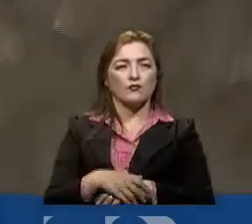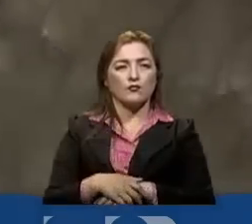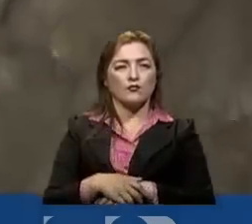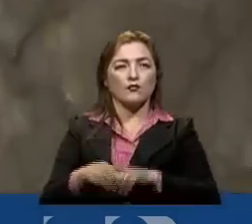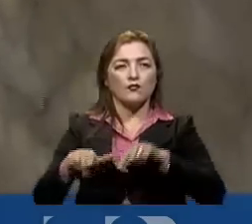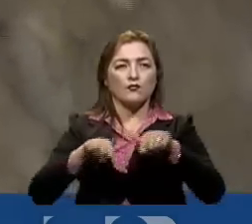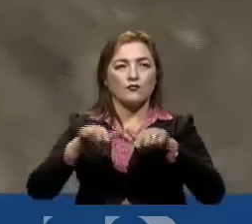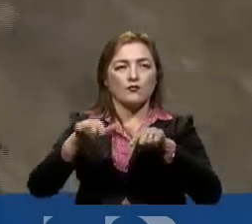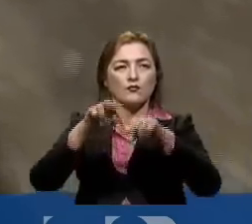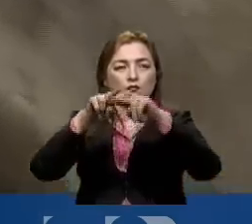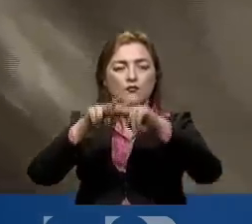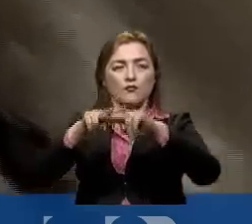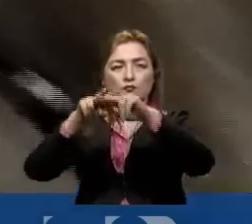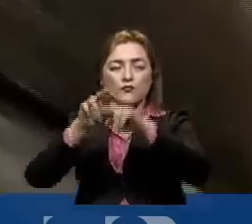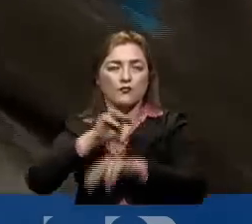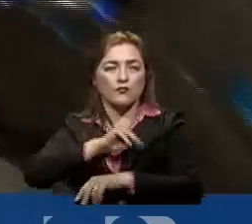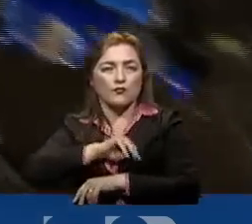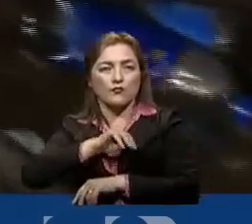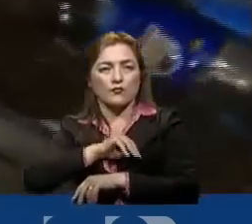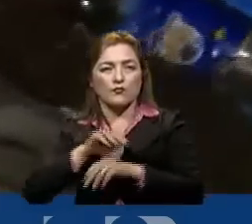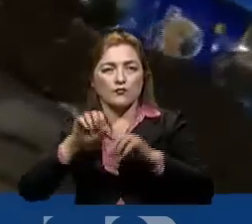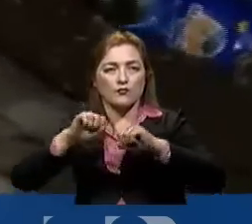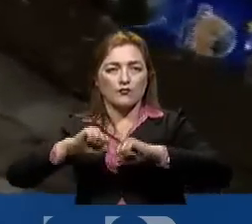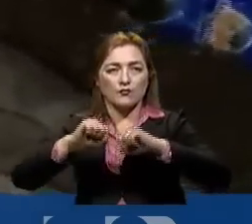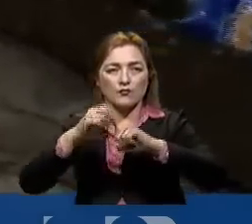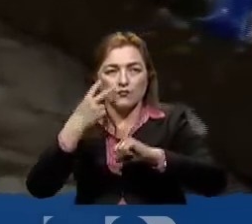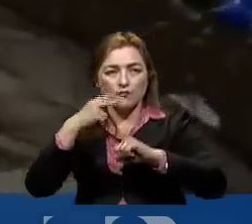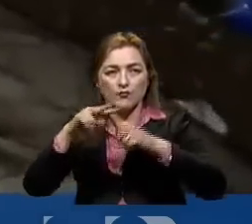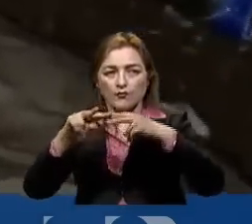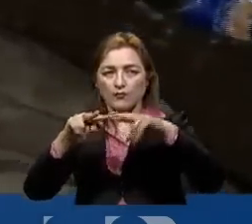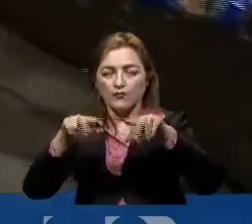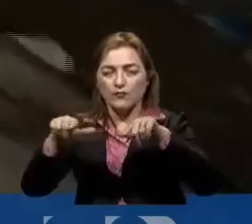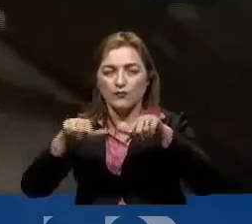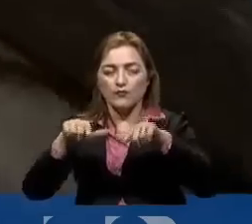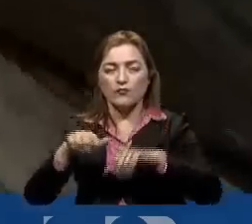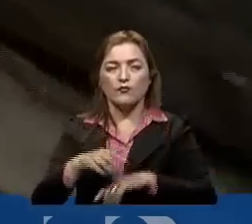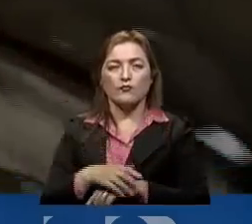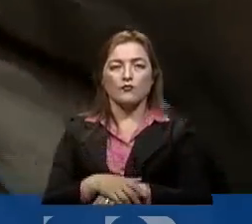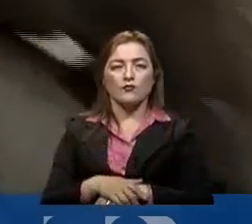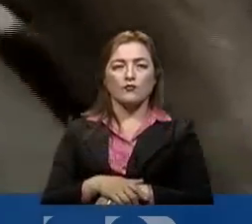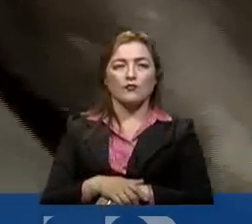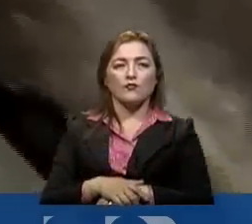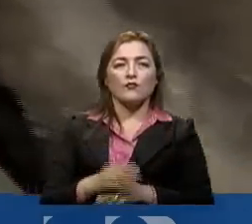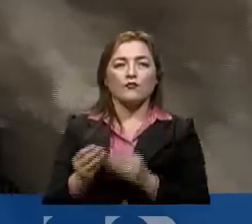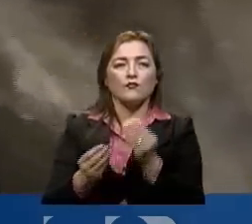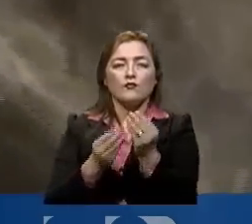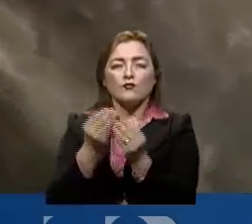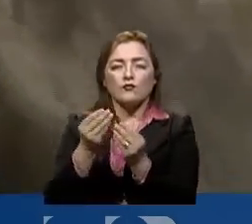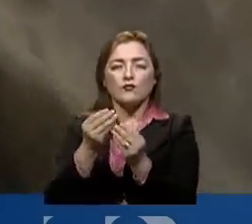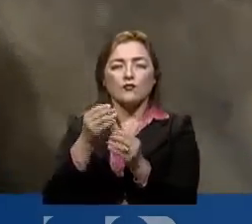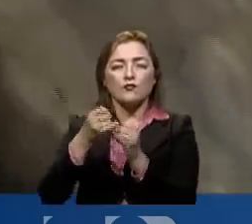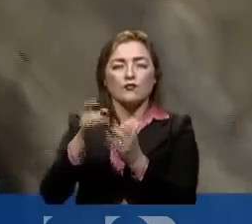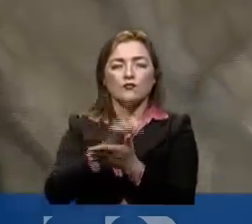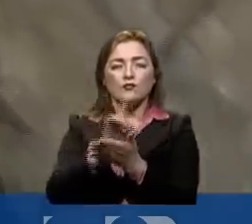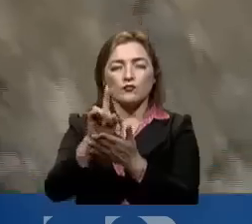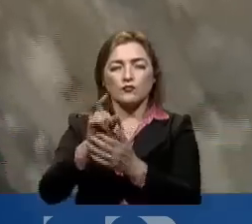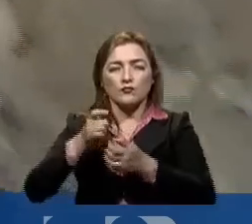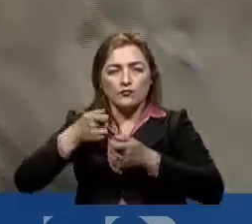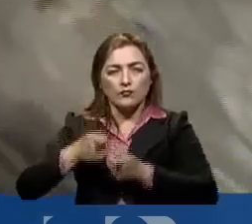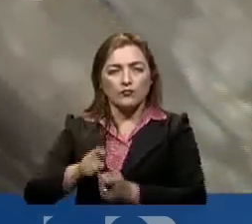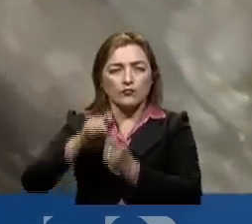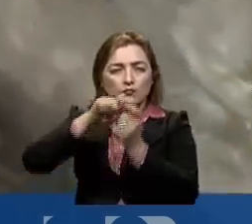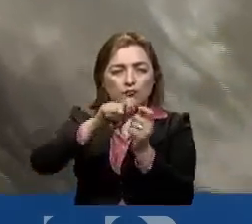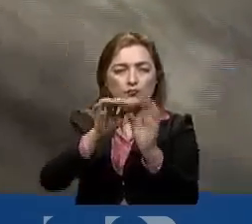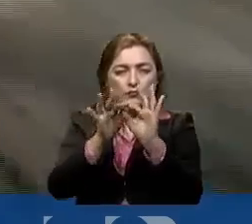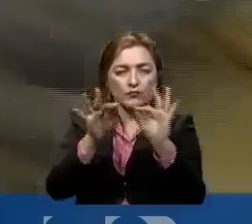predios particulares y los predios municipales para poder intervenir en conjunto. Igual, se realizó una minga este fin de semana en la cual fue todo un